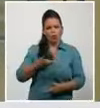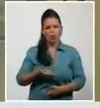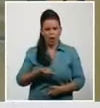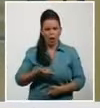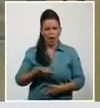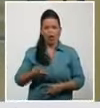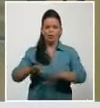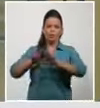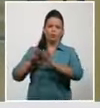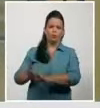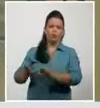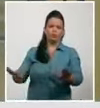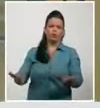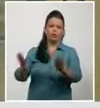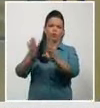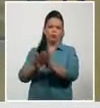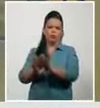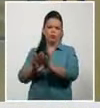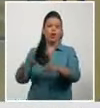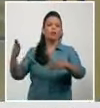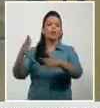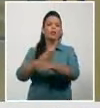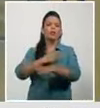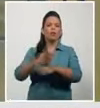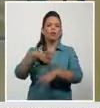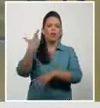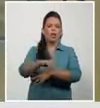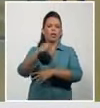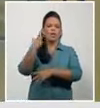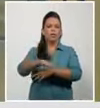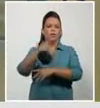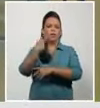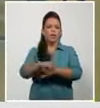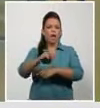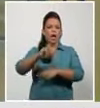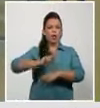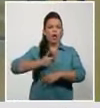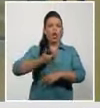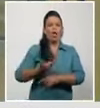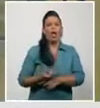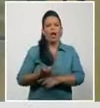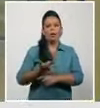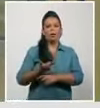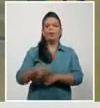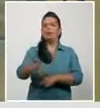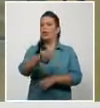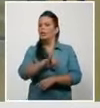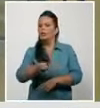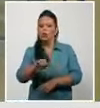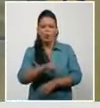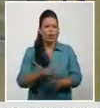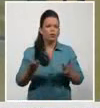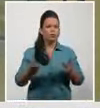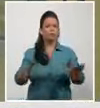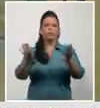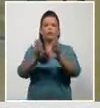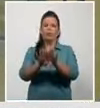los ensayos de las diferentes unidades artísticas, tanto del movimiento aficionados, es decir, artistas del movimiento aficionado,